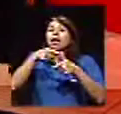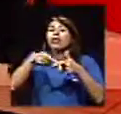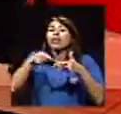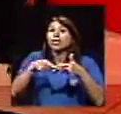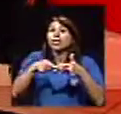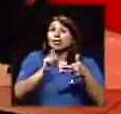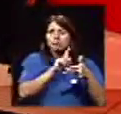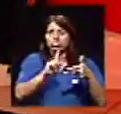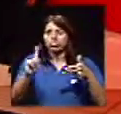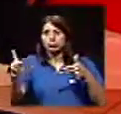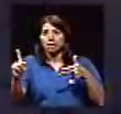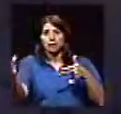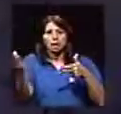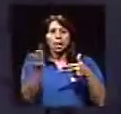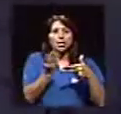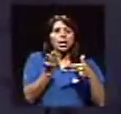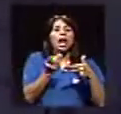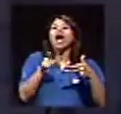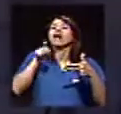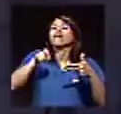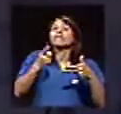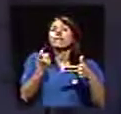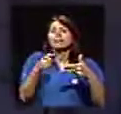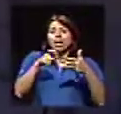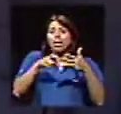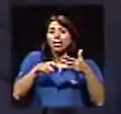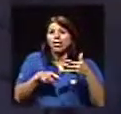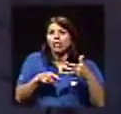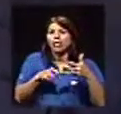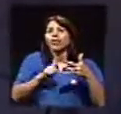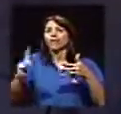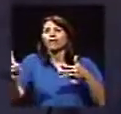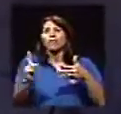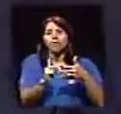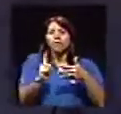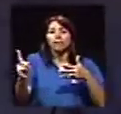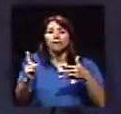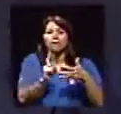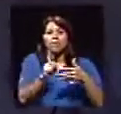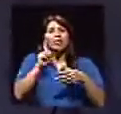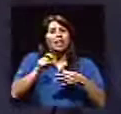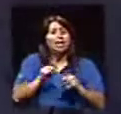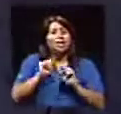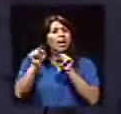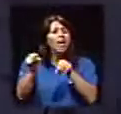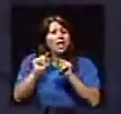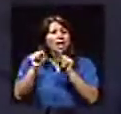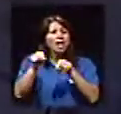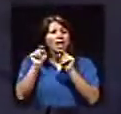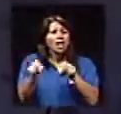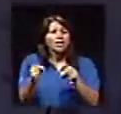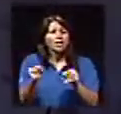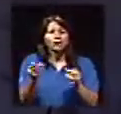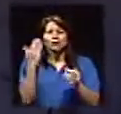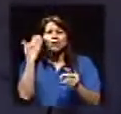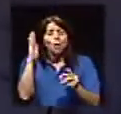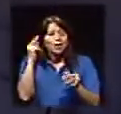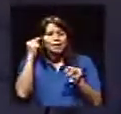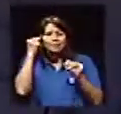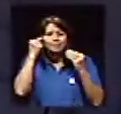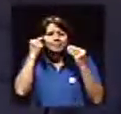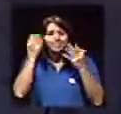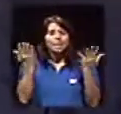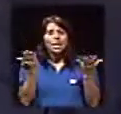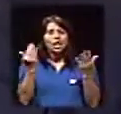ir y volver 3 o 4 veces. Y no hay una conciencia del tiempo, no hay una conciencia de las dificultades. Y la verdad es que en